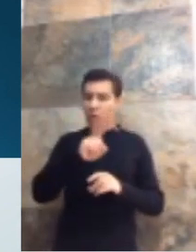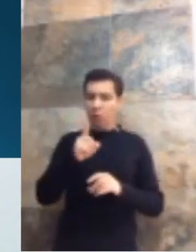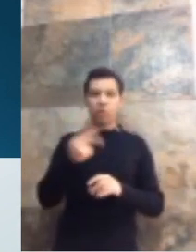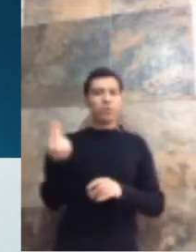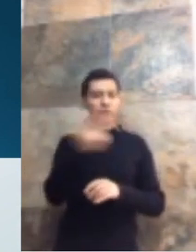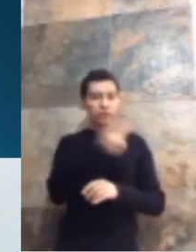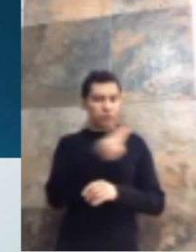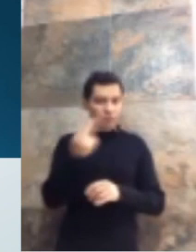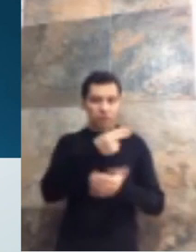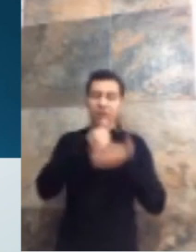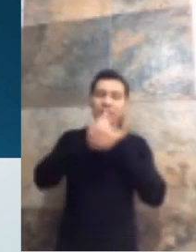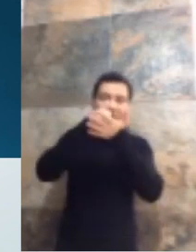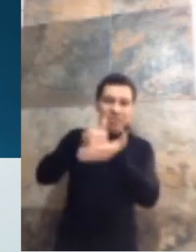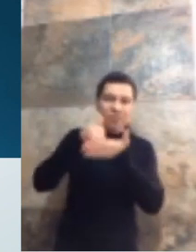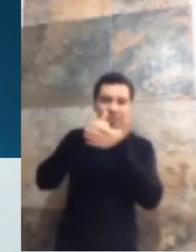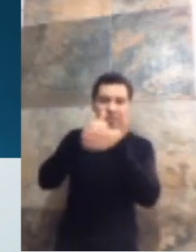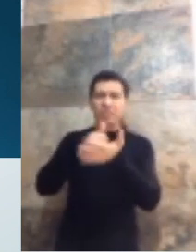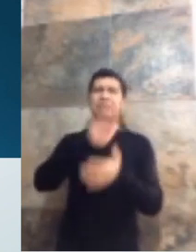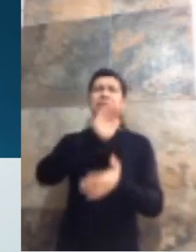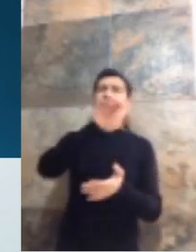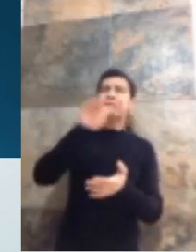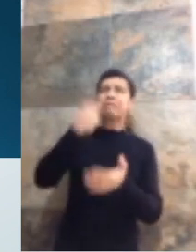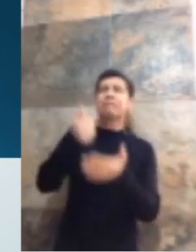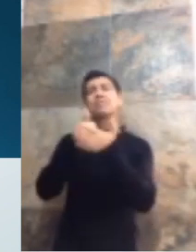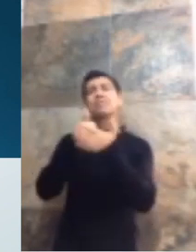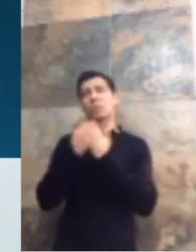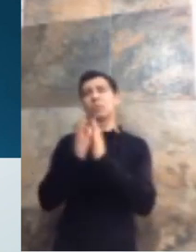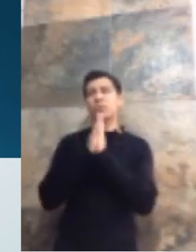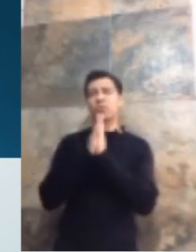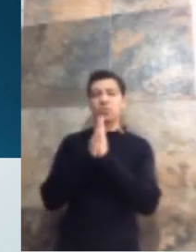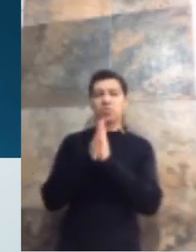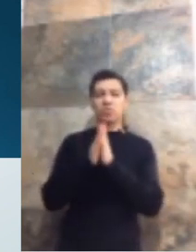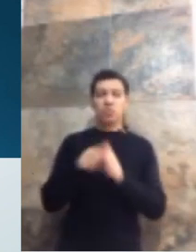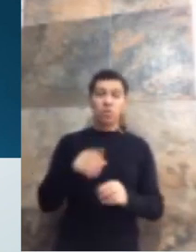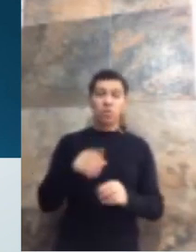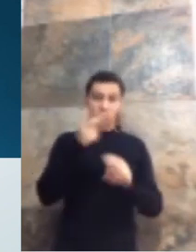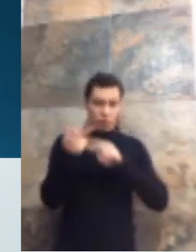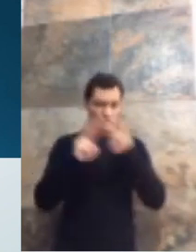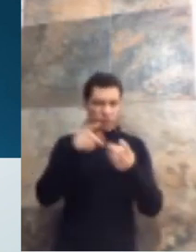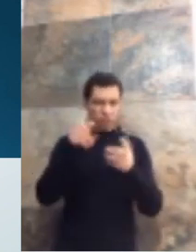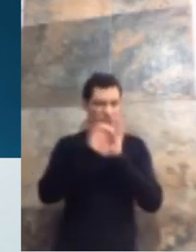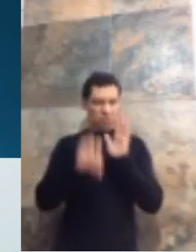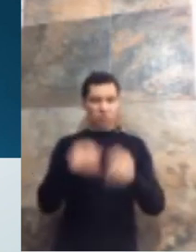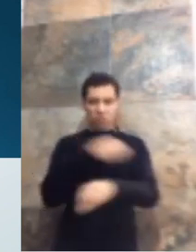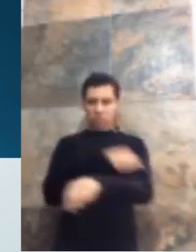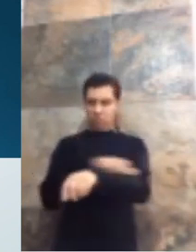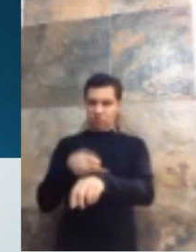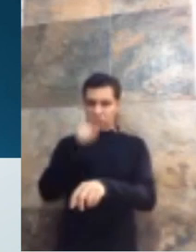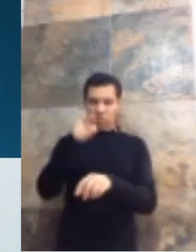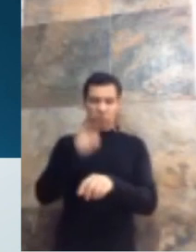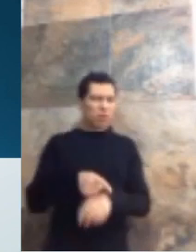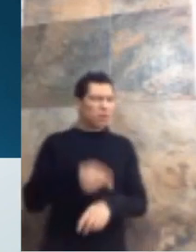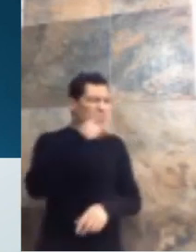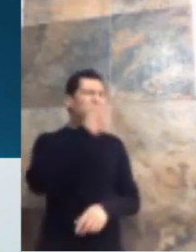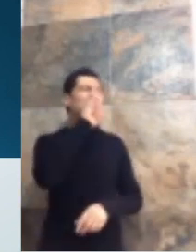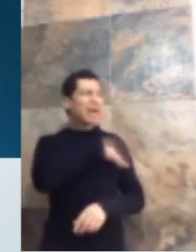Si nosotros le decimos a la persona, es que la regaste, es que lo hiciste mal, debiste hacer esto otro, para empezar, estamos